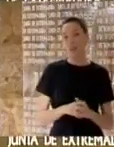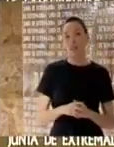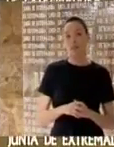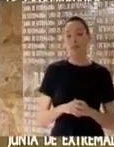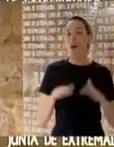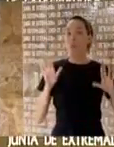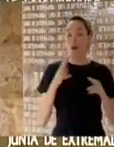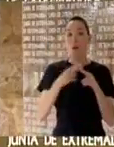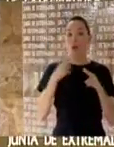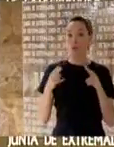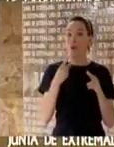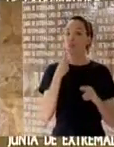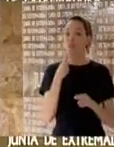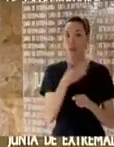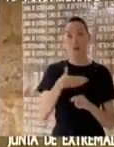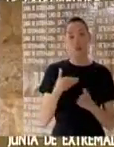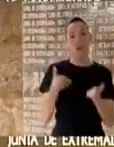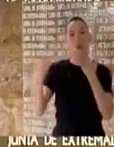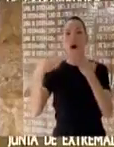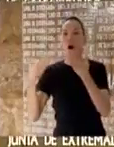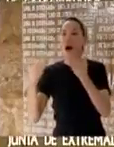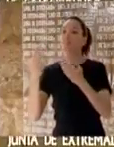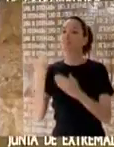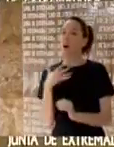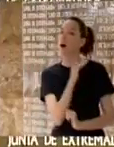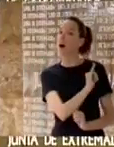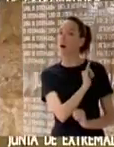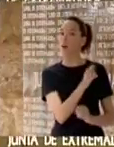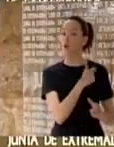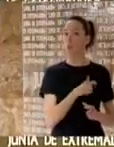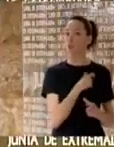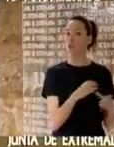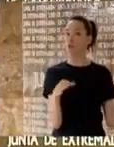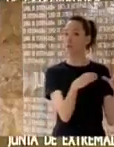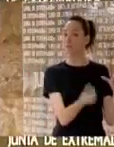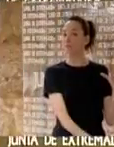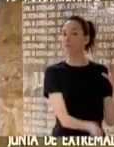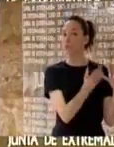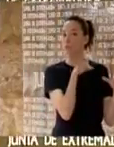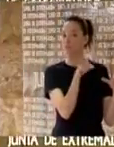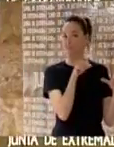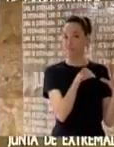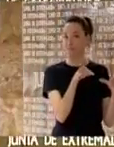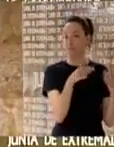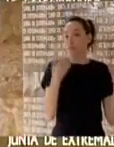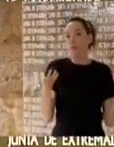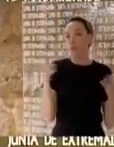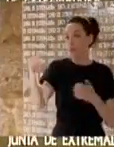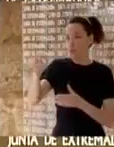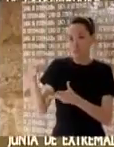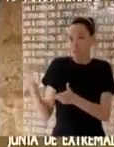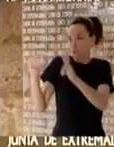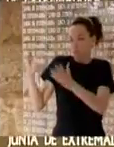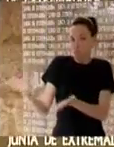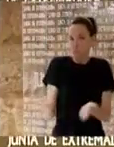lo que deben saber es que hay ya un espacio creado de diálogo en el Congreso de los Diputados y, en consecuencia, lo que tienen que hacer es usarlo, es